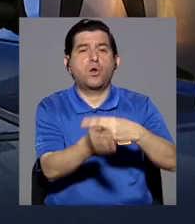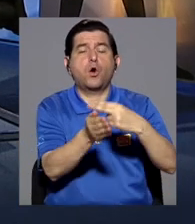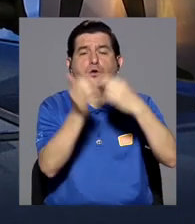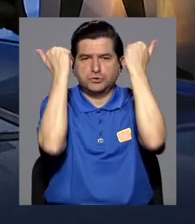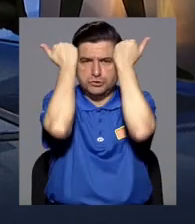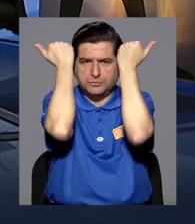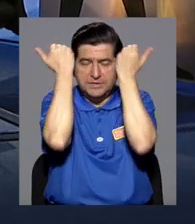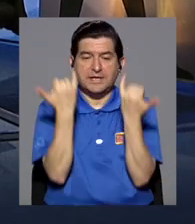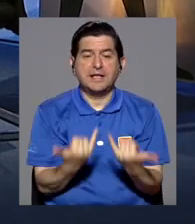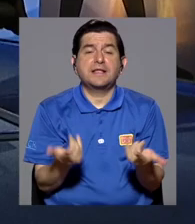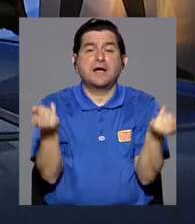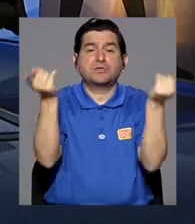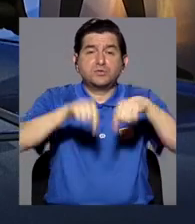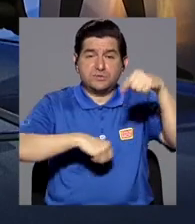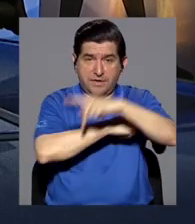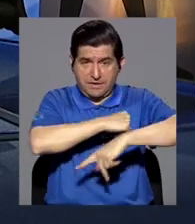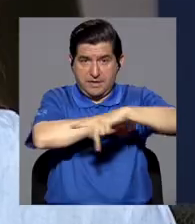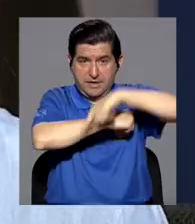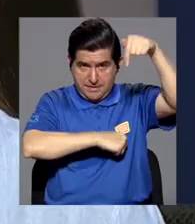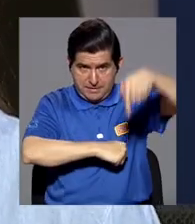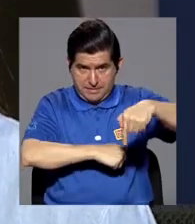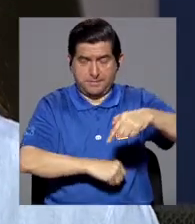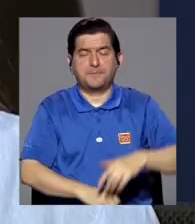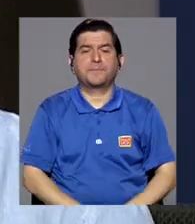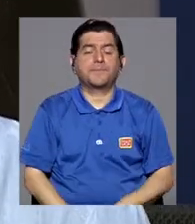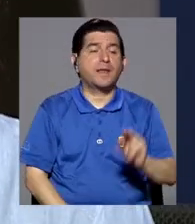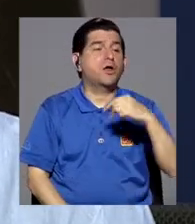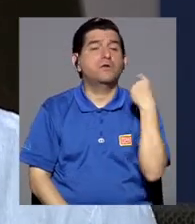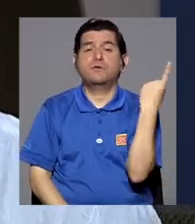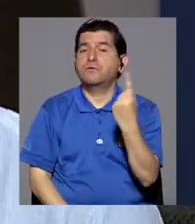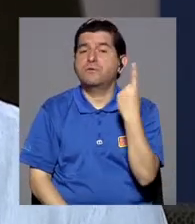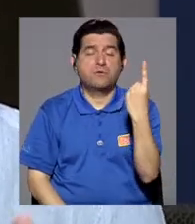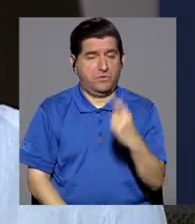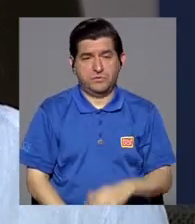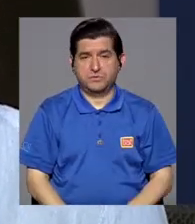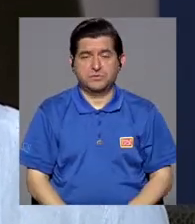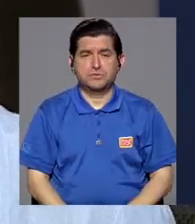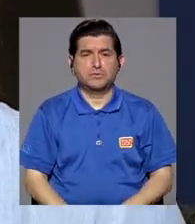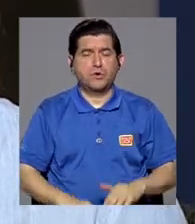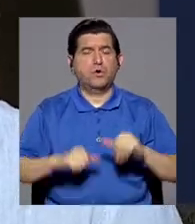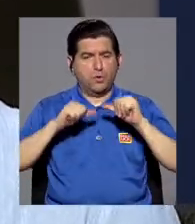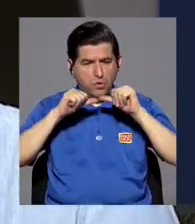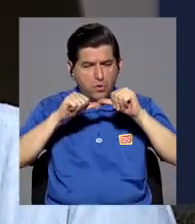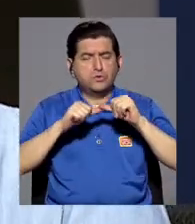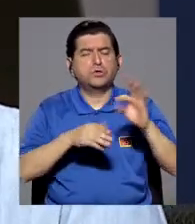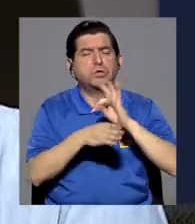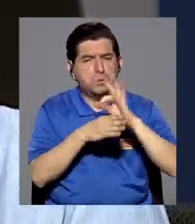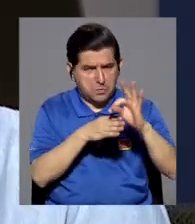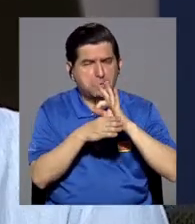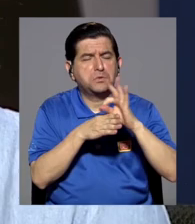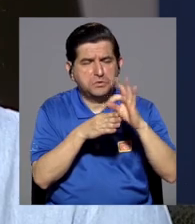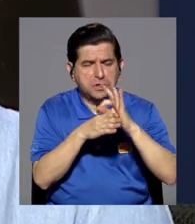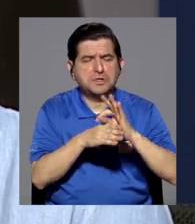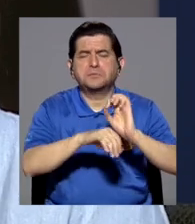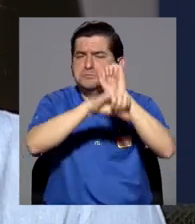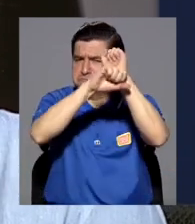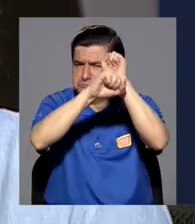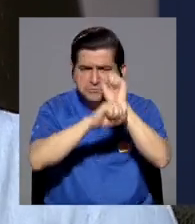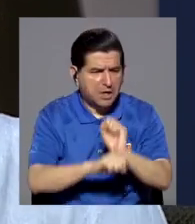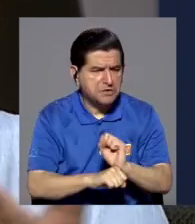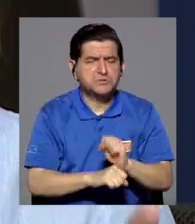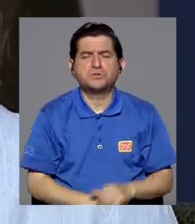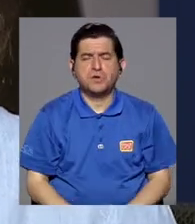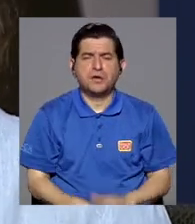hospital psiquiátrico que ya ha pasado en este país en el cual no solamente se siguen los tratamientos tradicionales